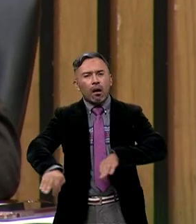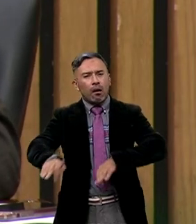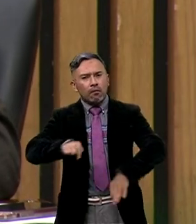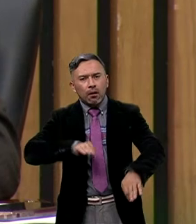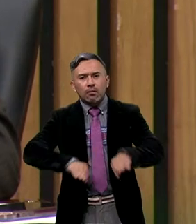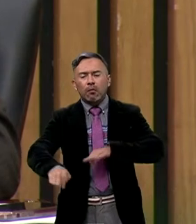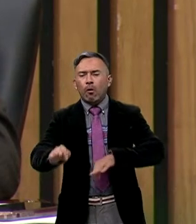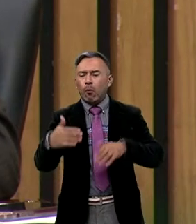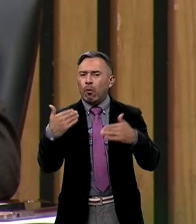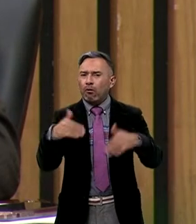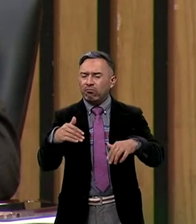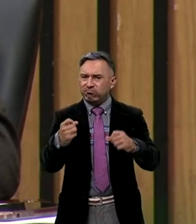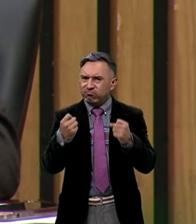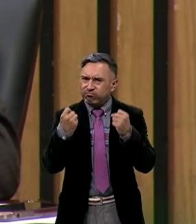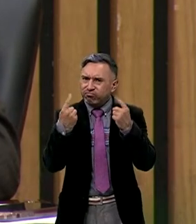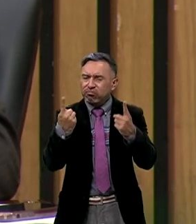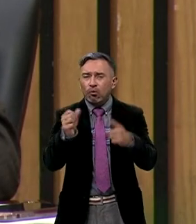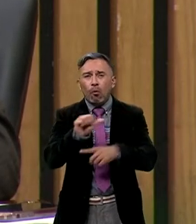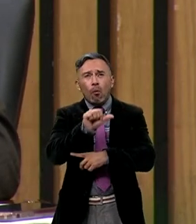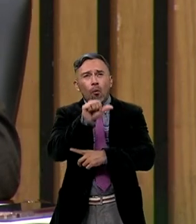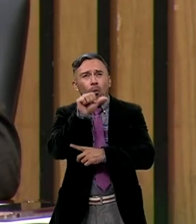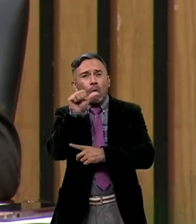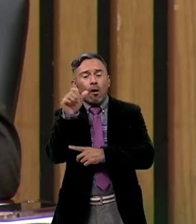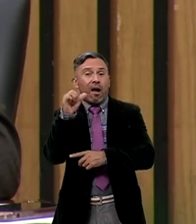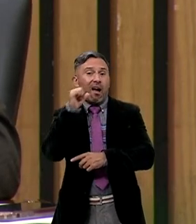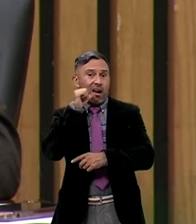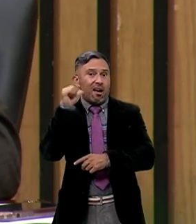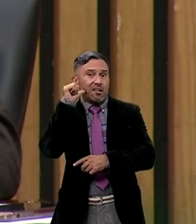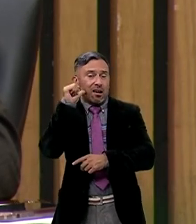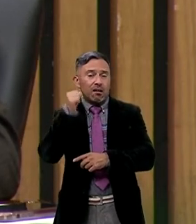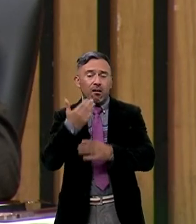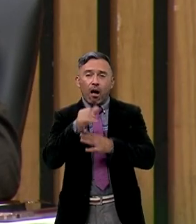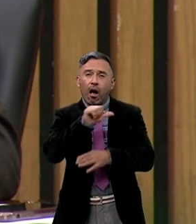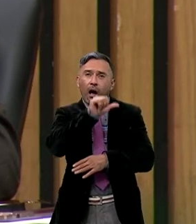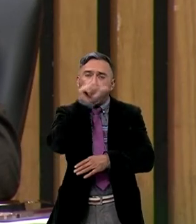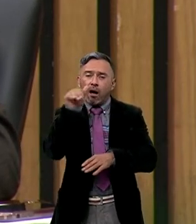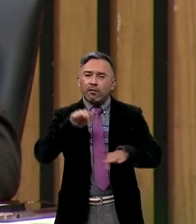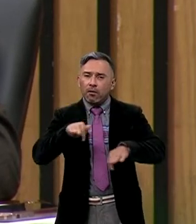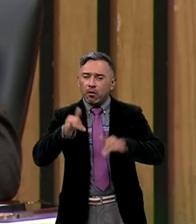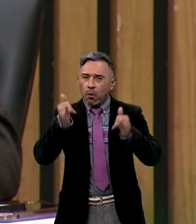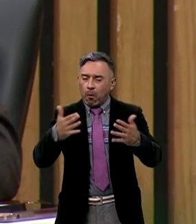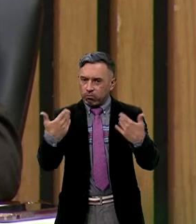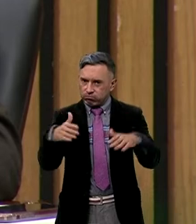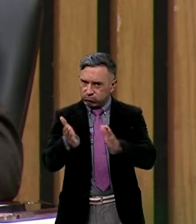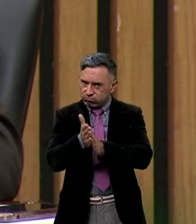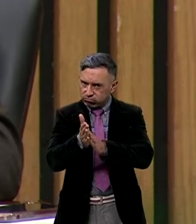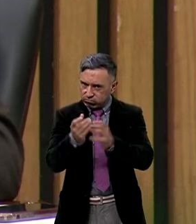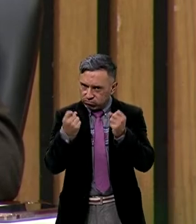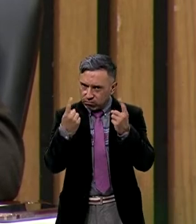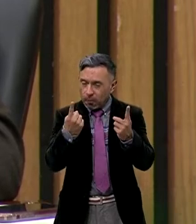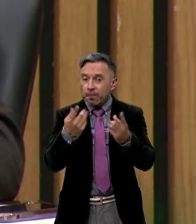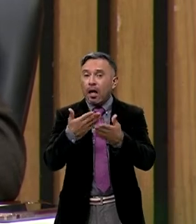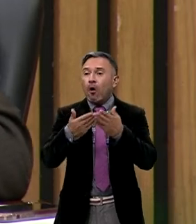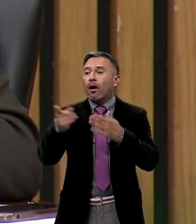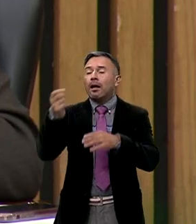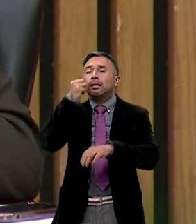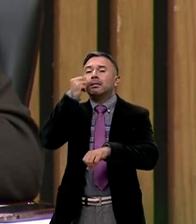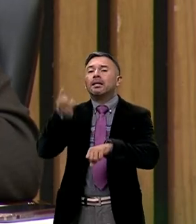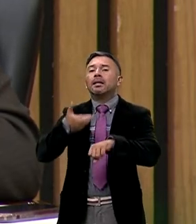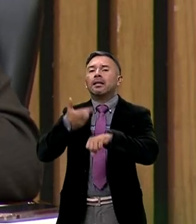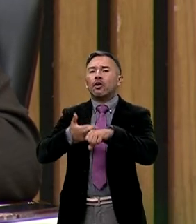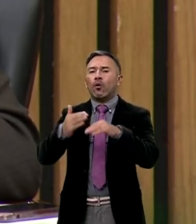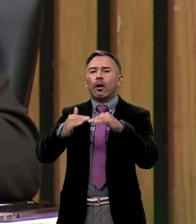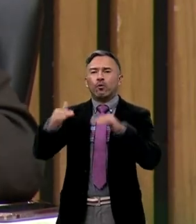loable que realizaron el día de ayer y que hoy con el informe que recibimos a través del señor secretario ejecutivo